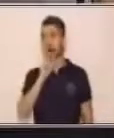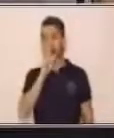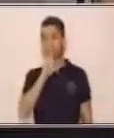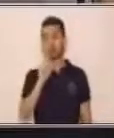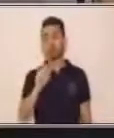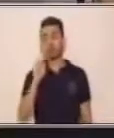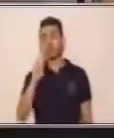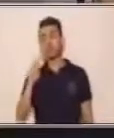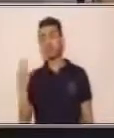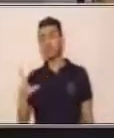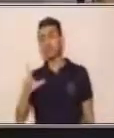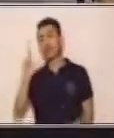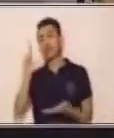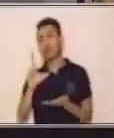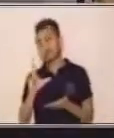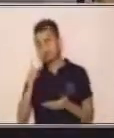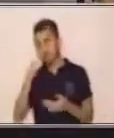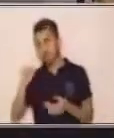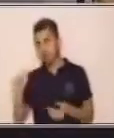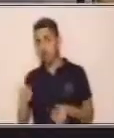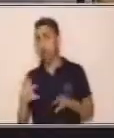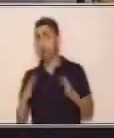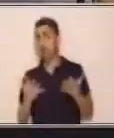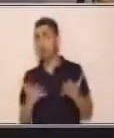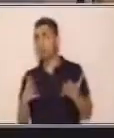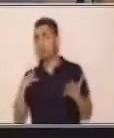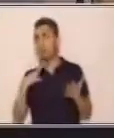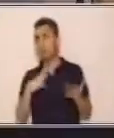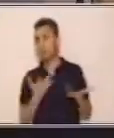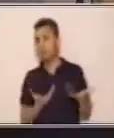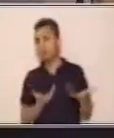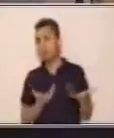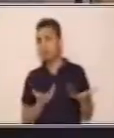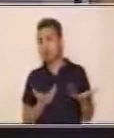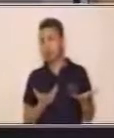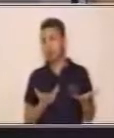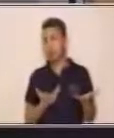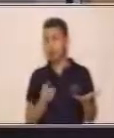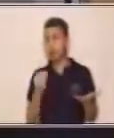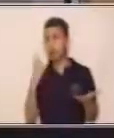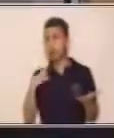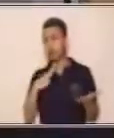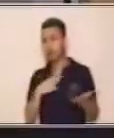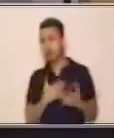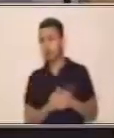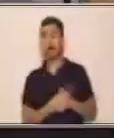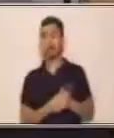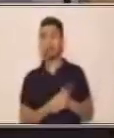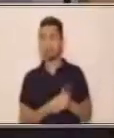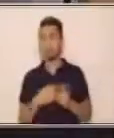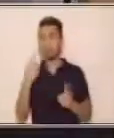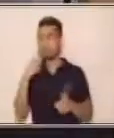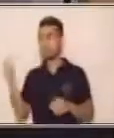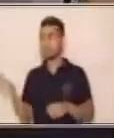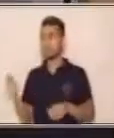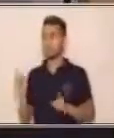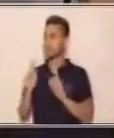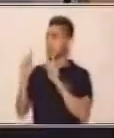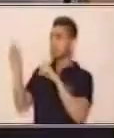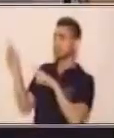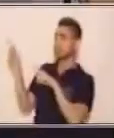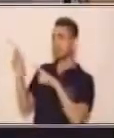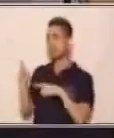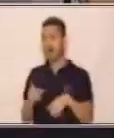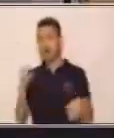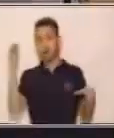quedan? Muy bien, pongámosle atención entonces al problema para poder resolverlo. Nos vamos a ir al buzón, a